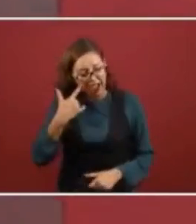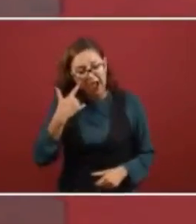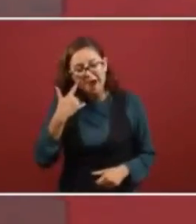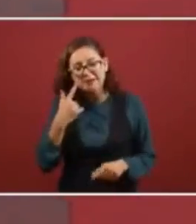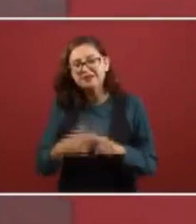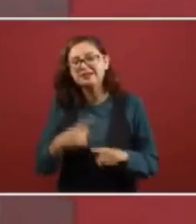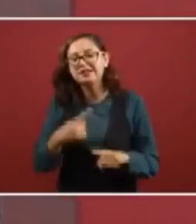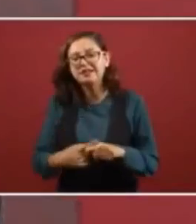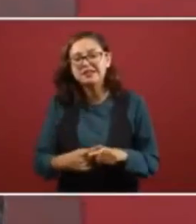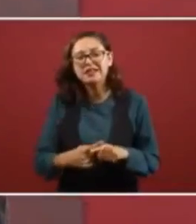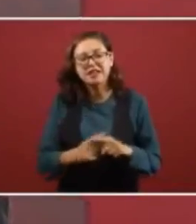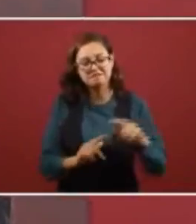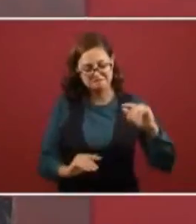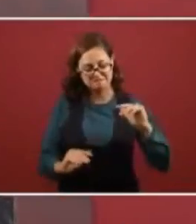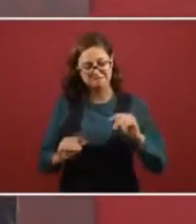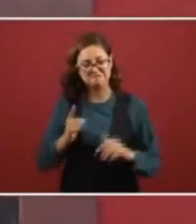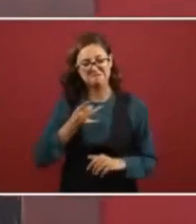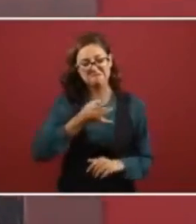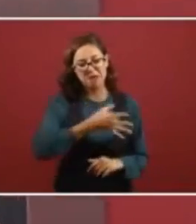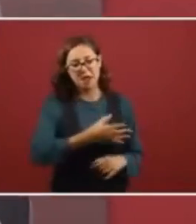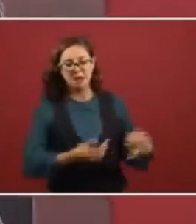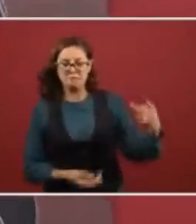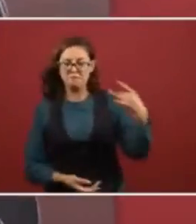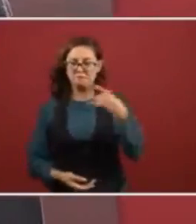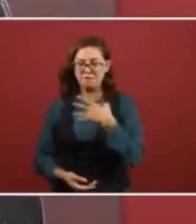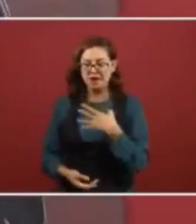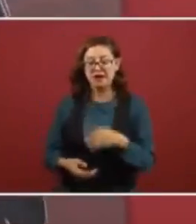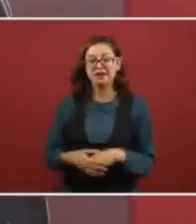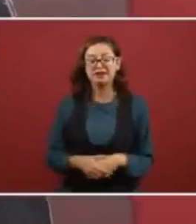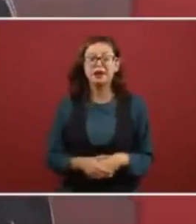si iban a levantar temprano el lunes para